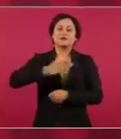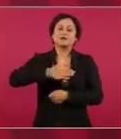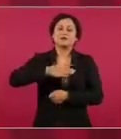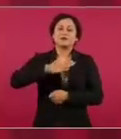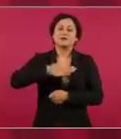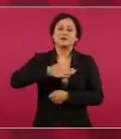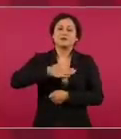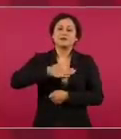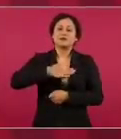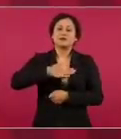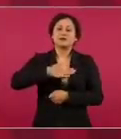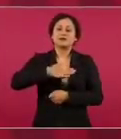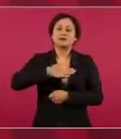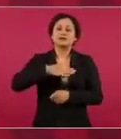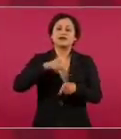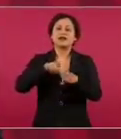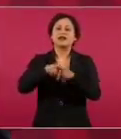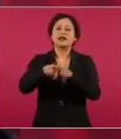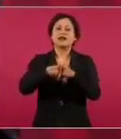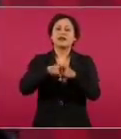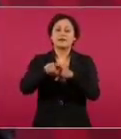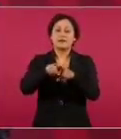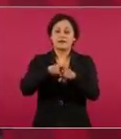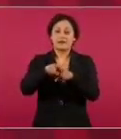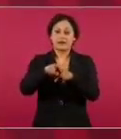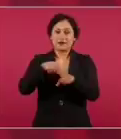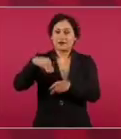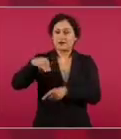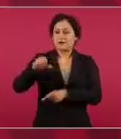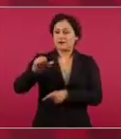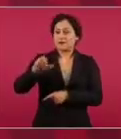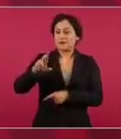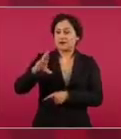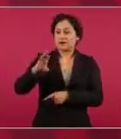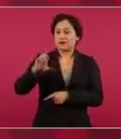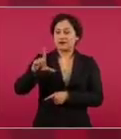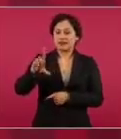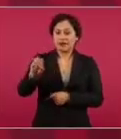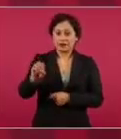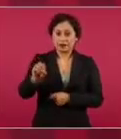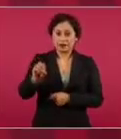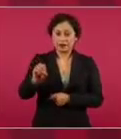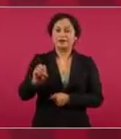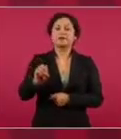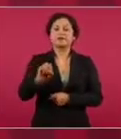Marcelo Ebrard. ¿Hubo pastelito? Sí,